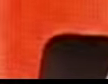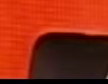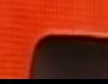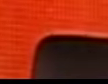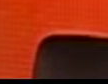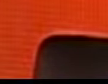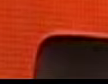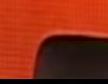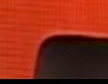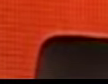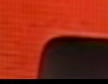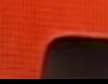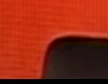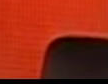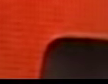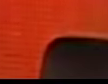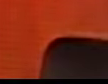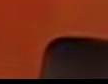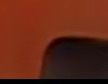público, che.